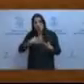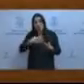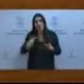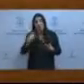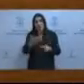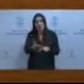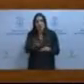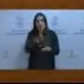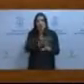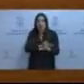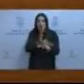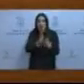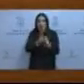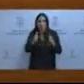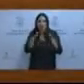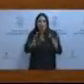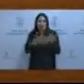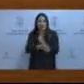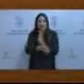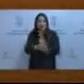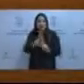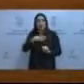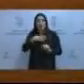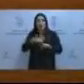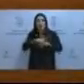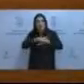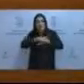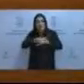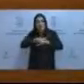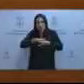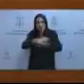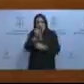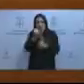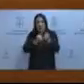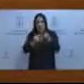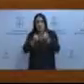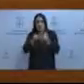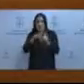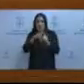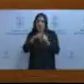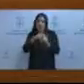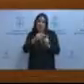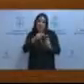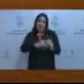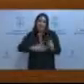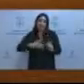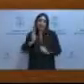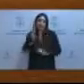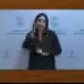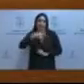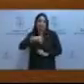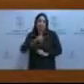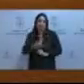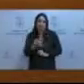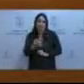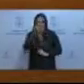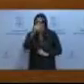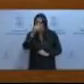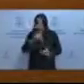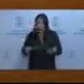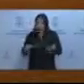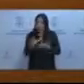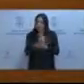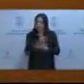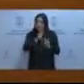anticipada, haciendo tambalear los pilares básicos de nuestra economía y del estado de bienestar. Me gustaría recordarles a todos ustedes que